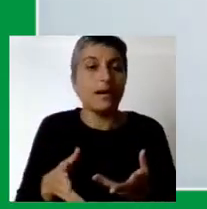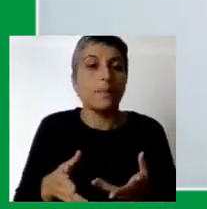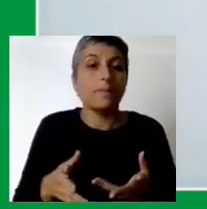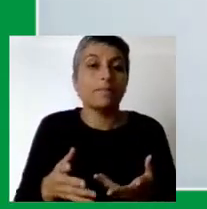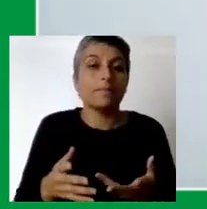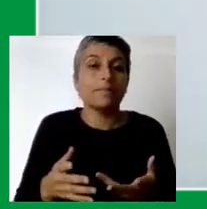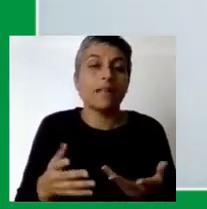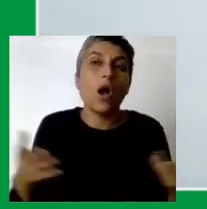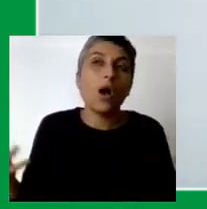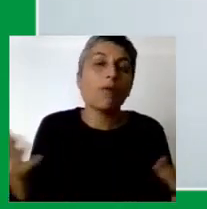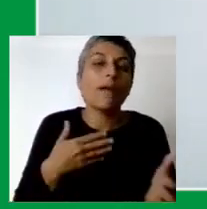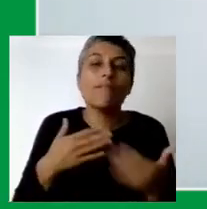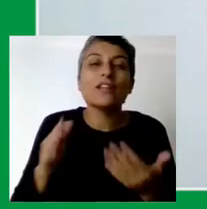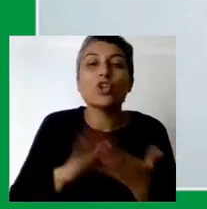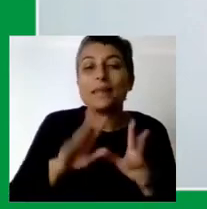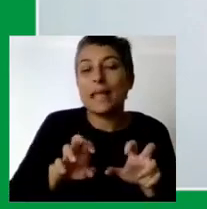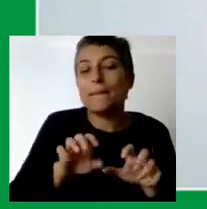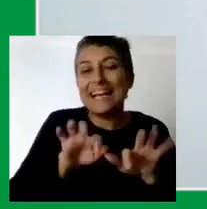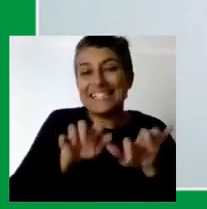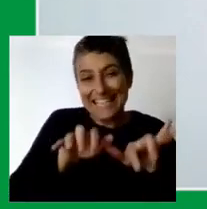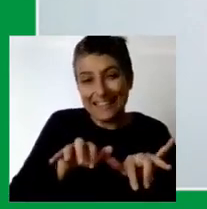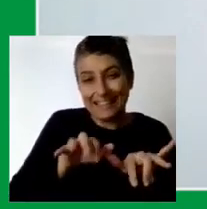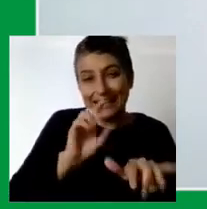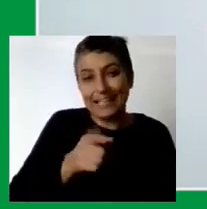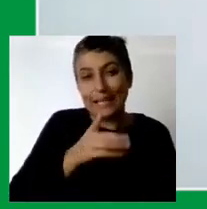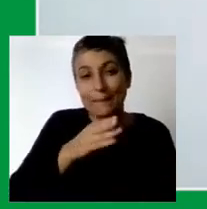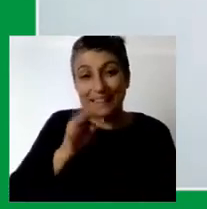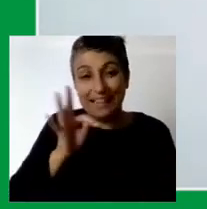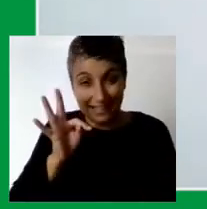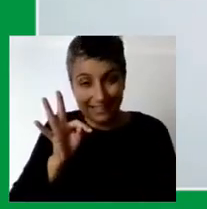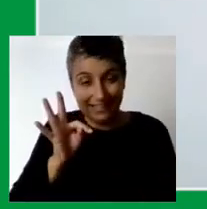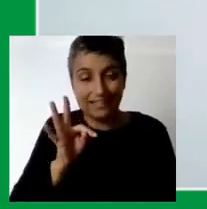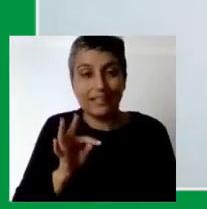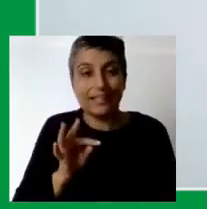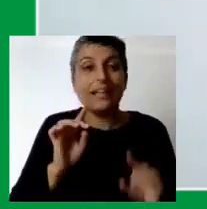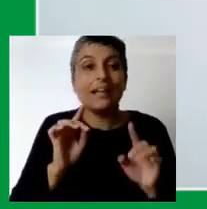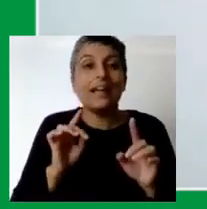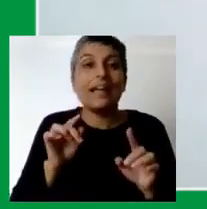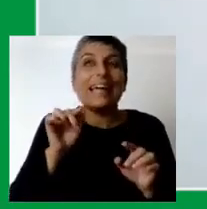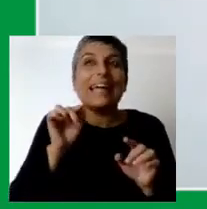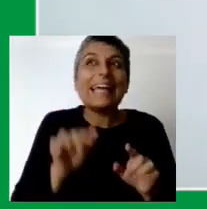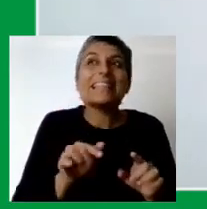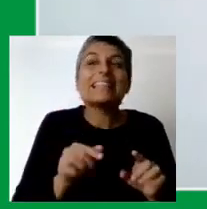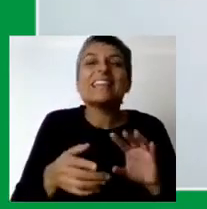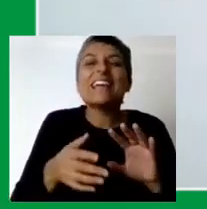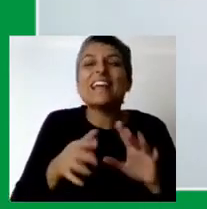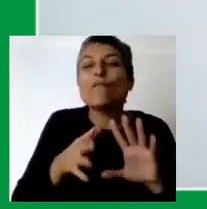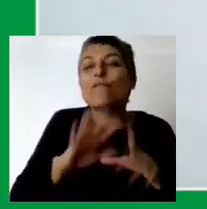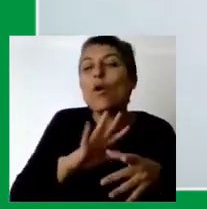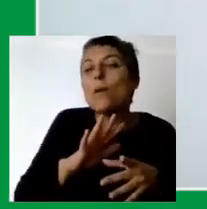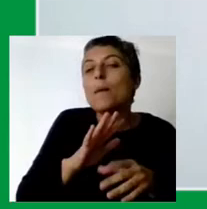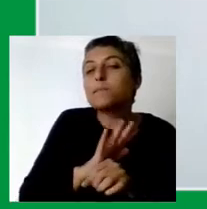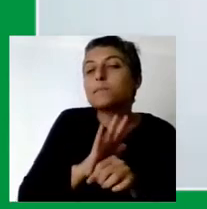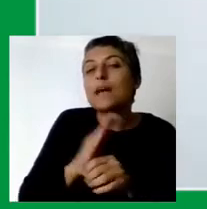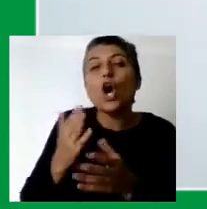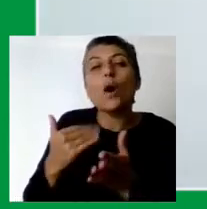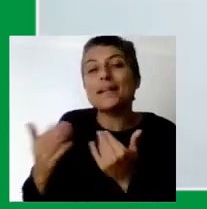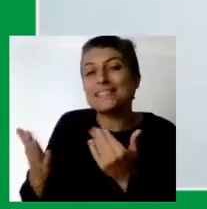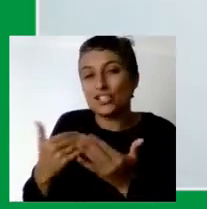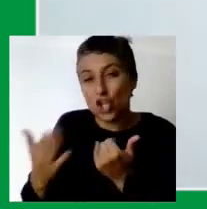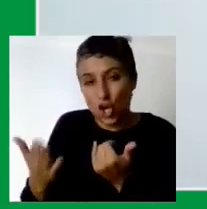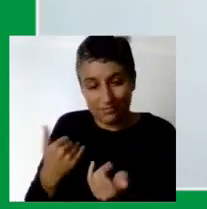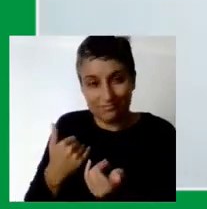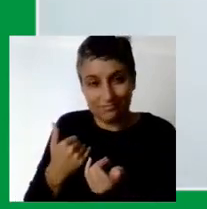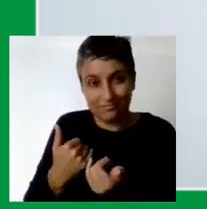me voy a referir a ChatGPT, pero también el ChatGPT, digamos, es conversacional. Es decir, que nosotros en